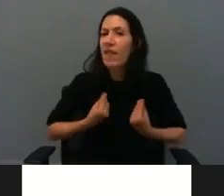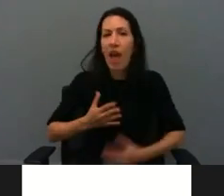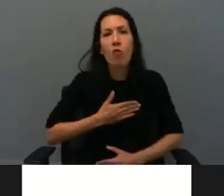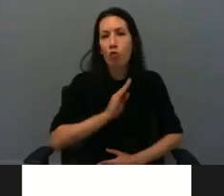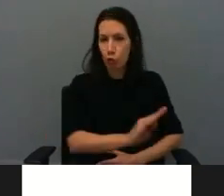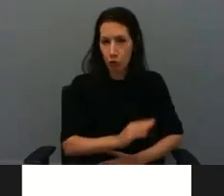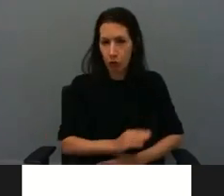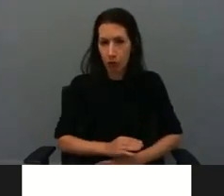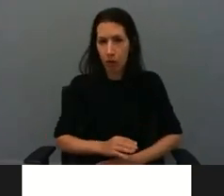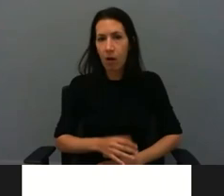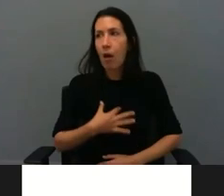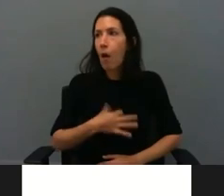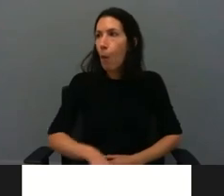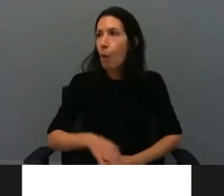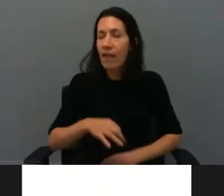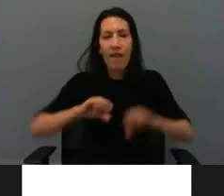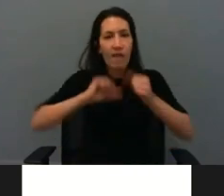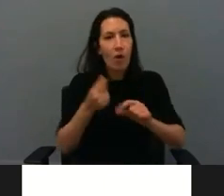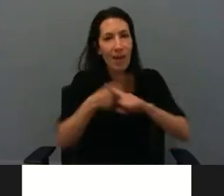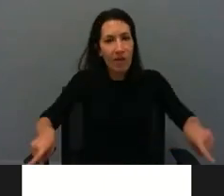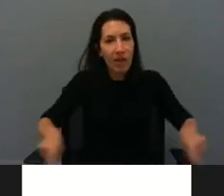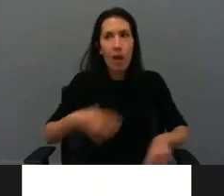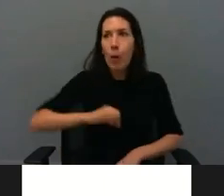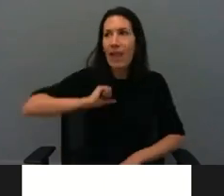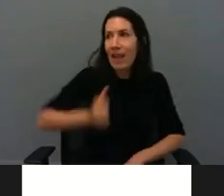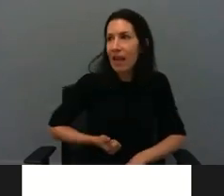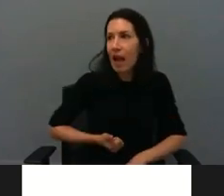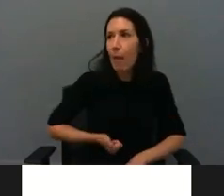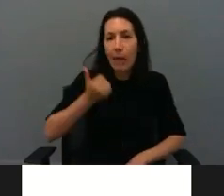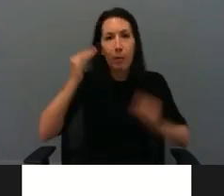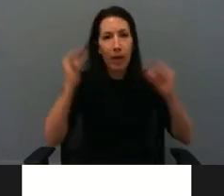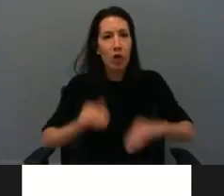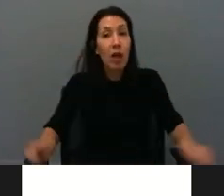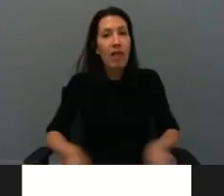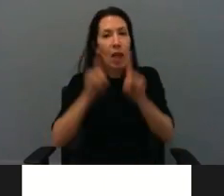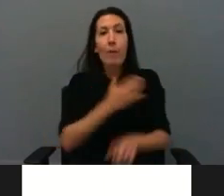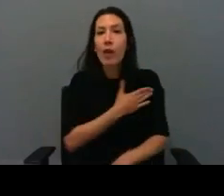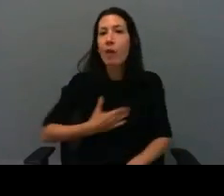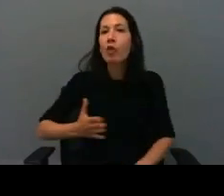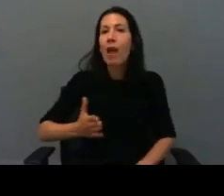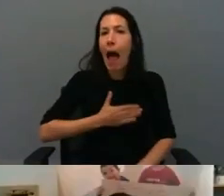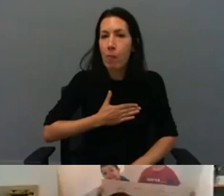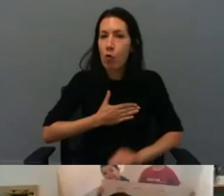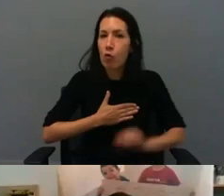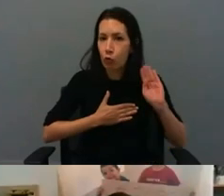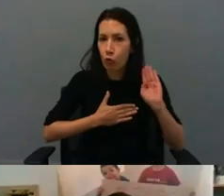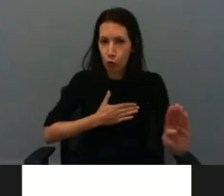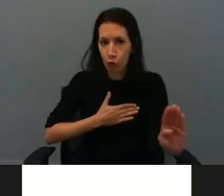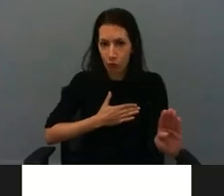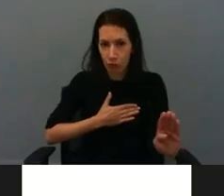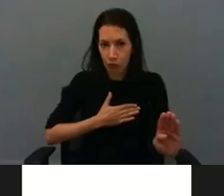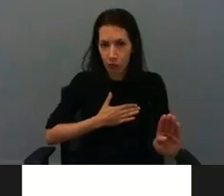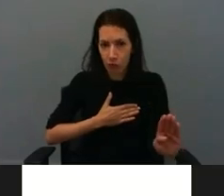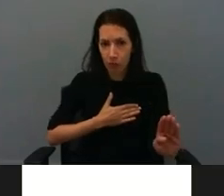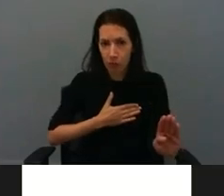que puede ser más grande, más pequeña, más rica, menos rica, pero que sea de ella, en la cual ella pueda expresar